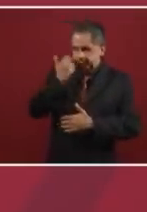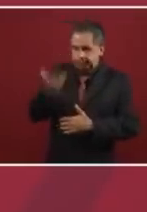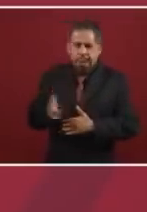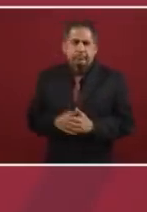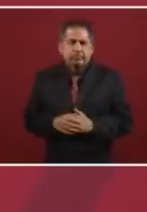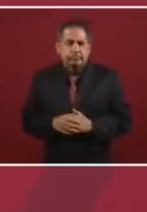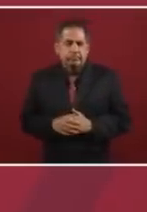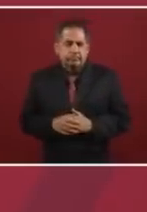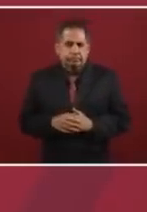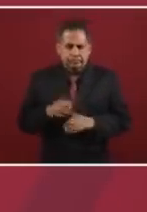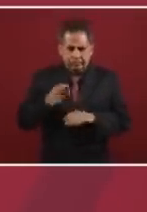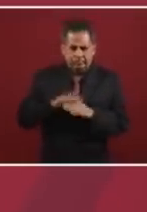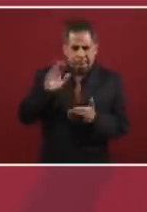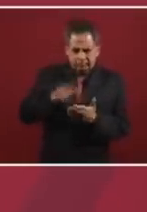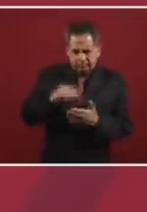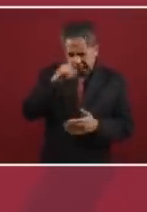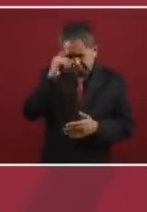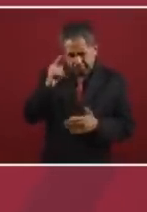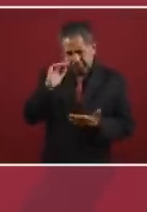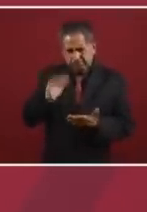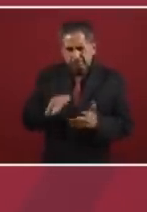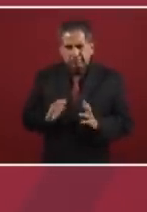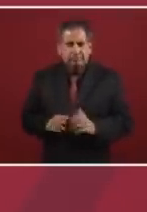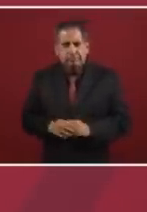debieron ponerla más fácil